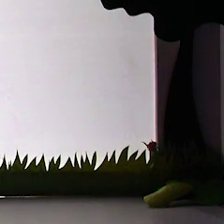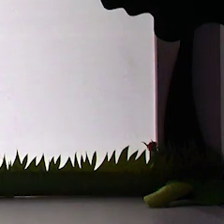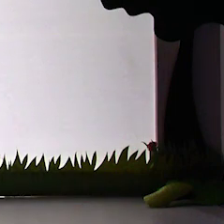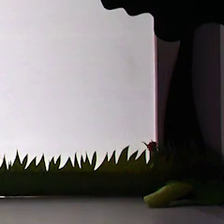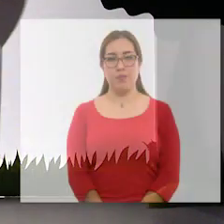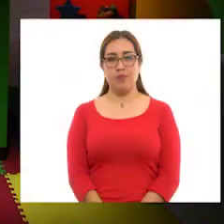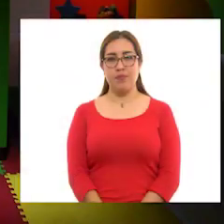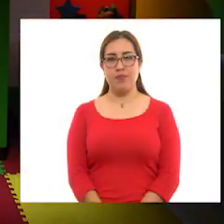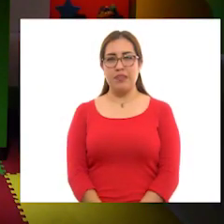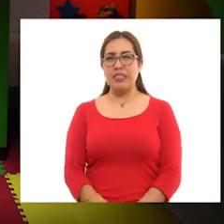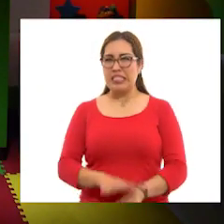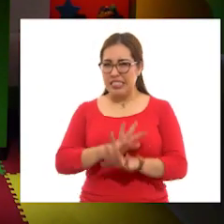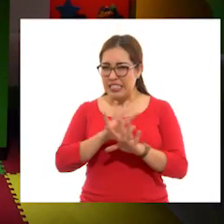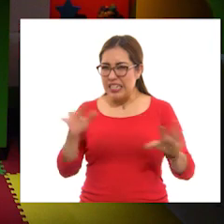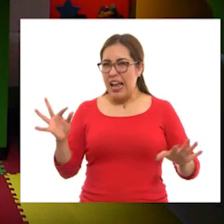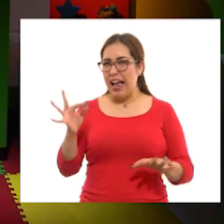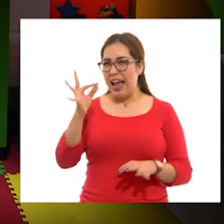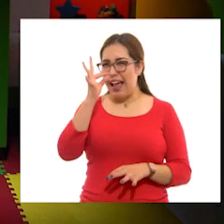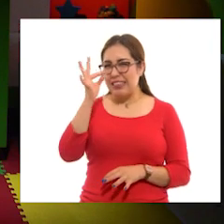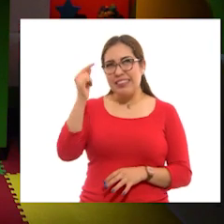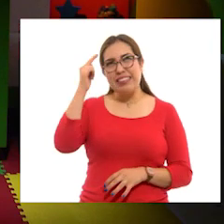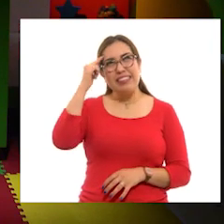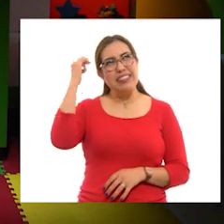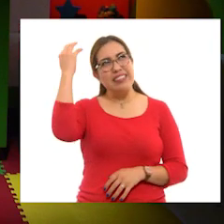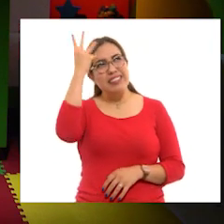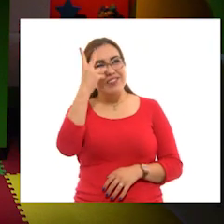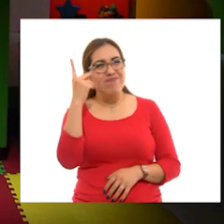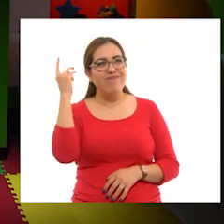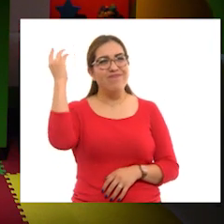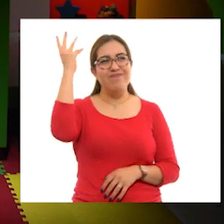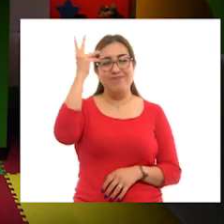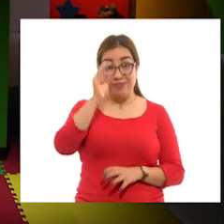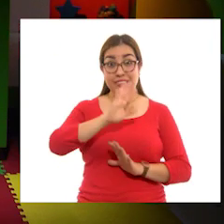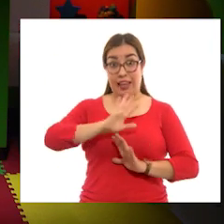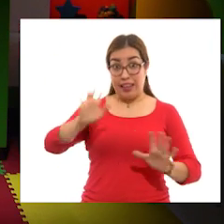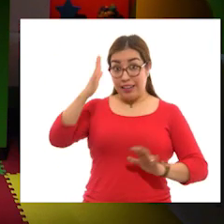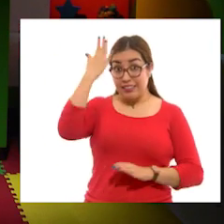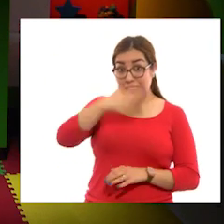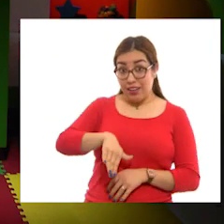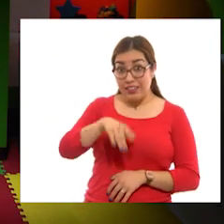¡Ya casi! Y ahora, ¿ya adivinan?